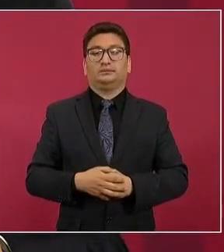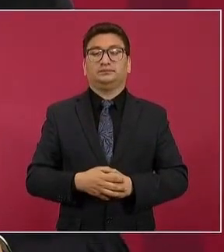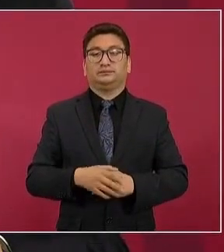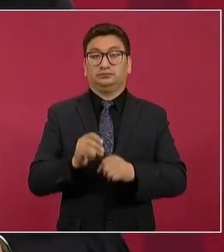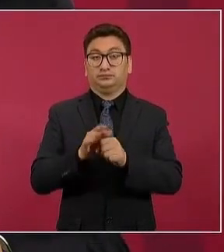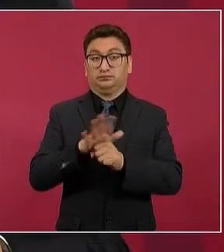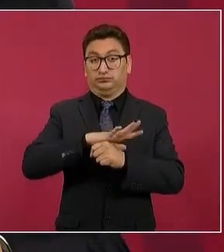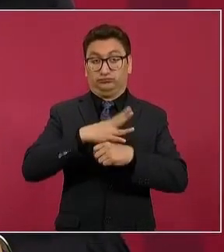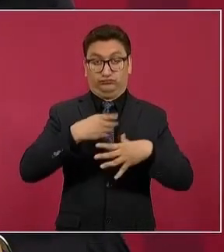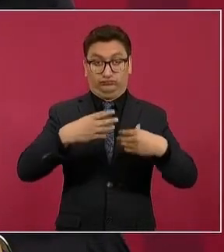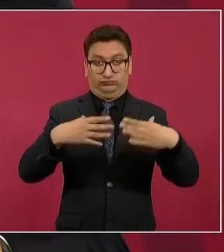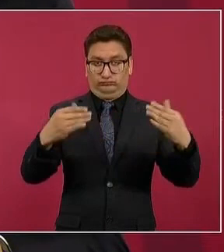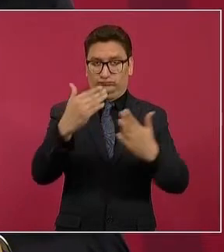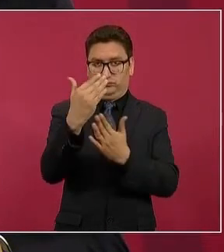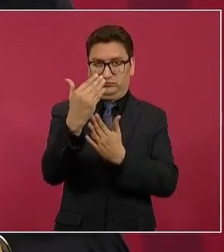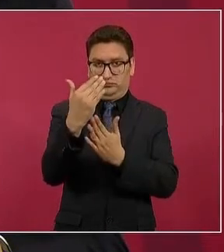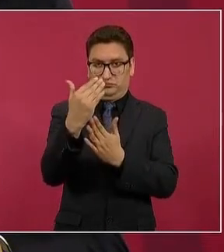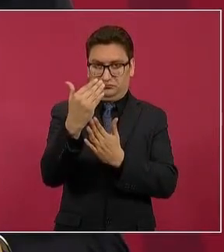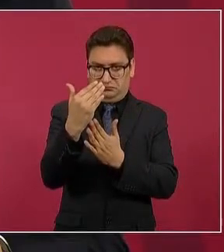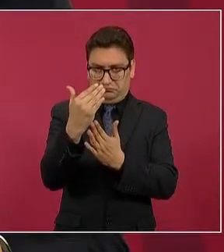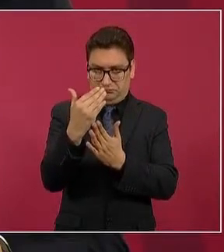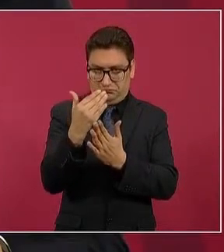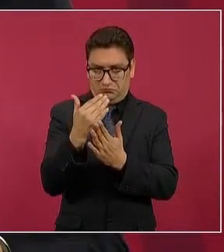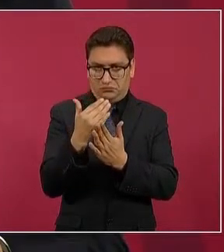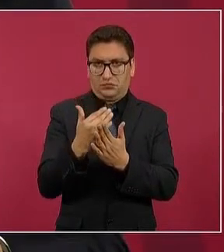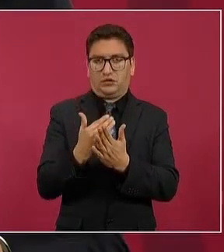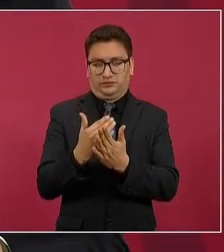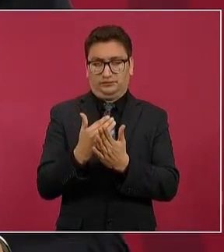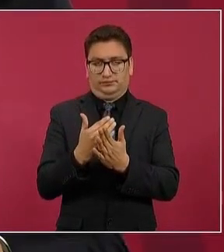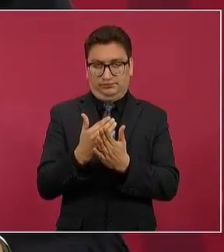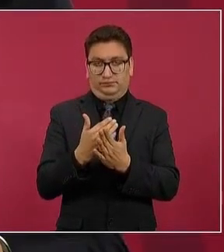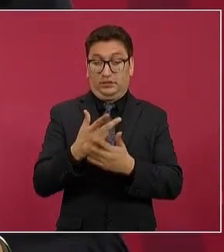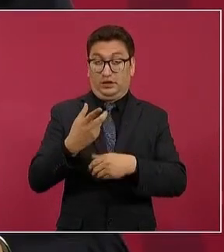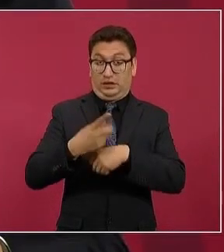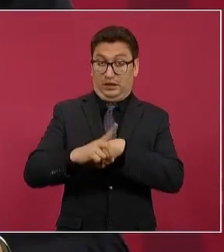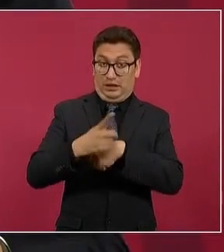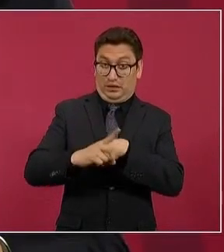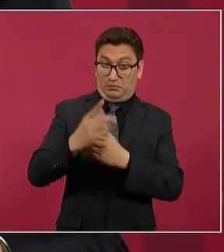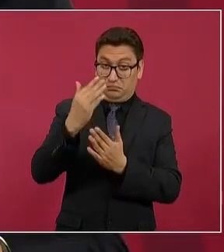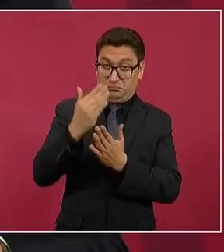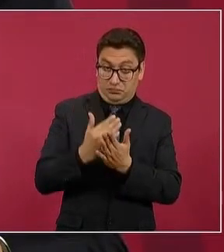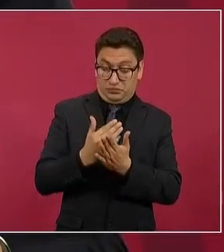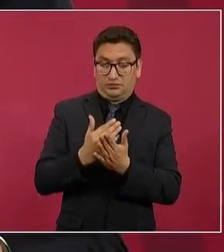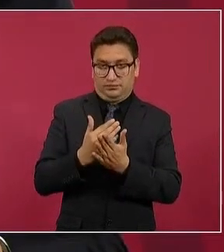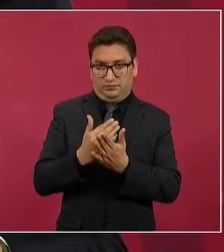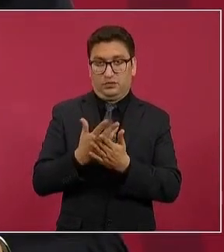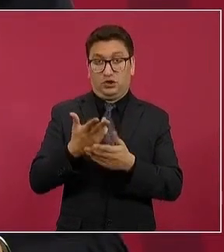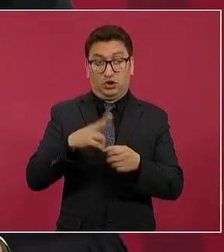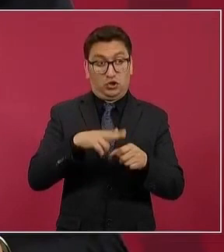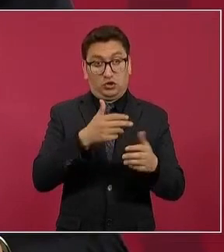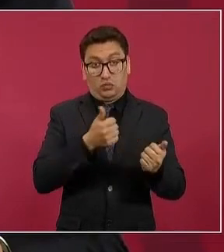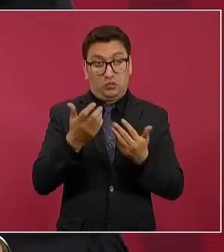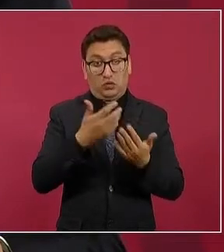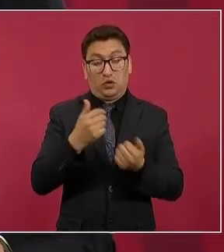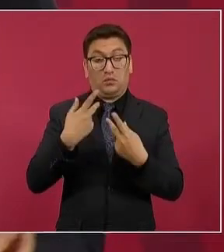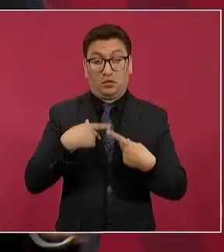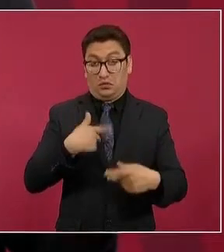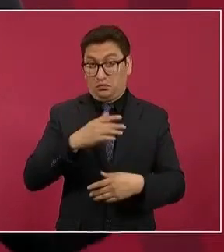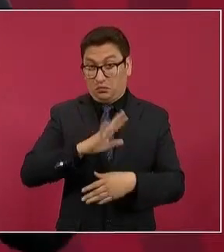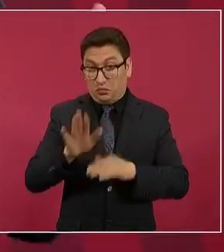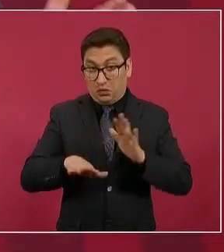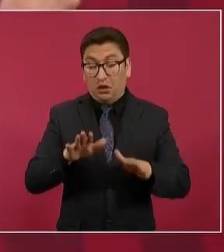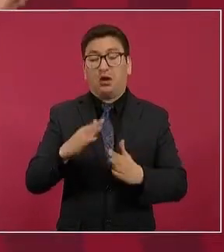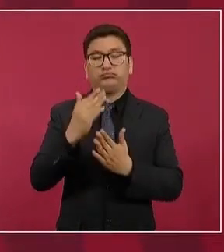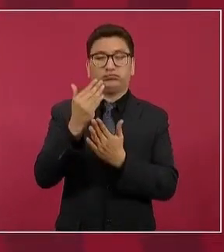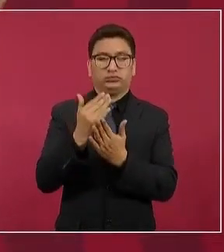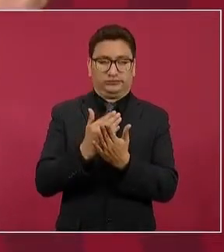la pandemia, que ya está haciendo menos daño en hospitalización, en fallecimientos, ya